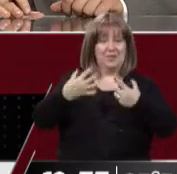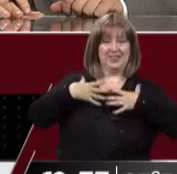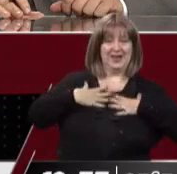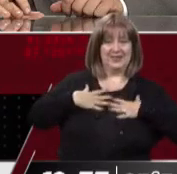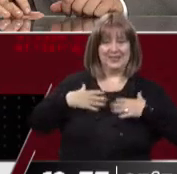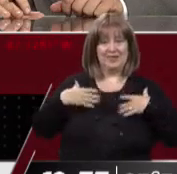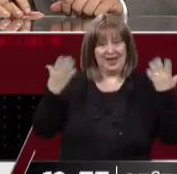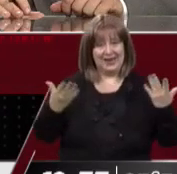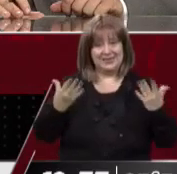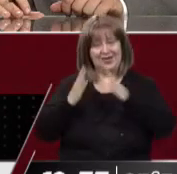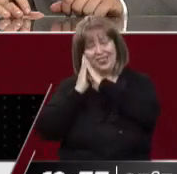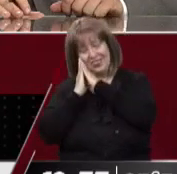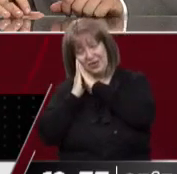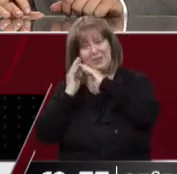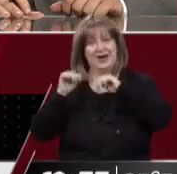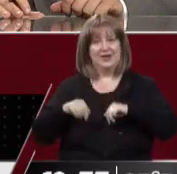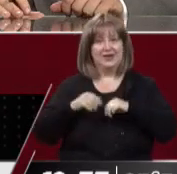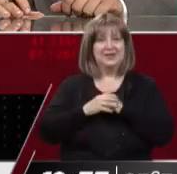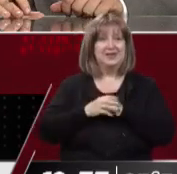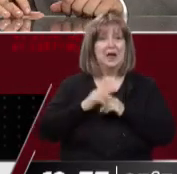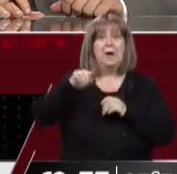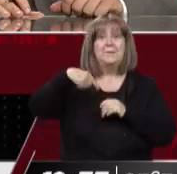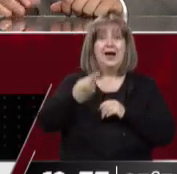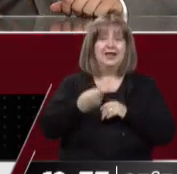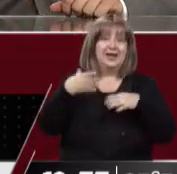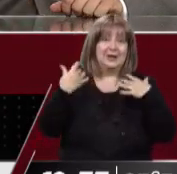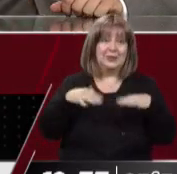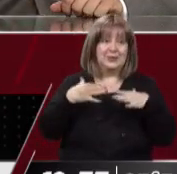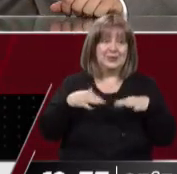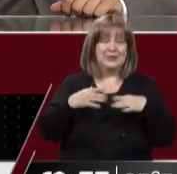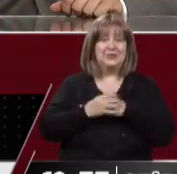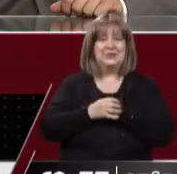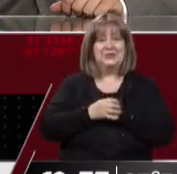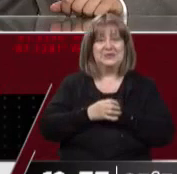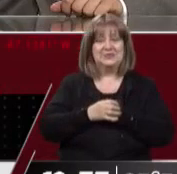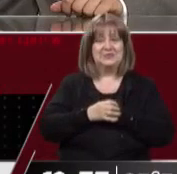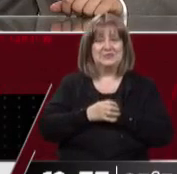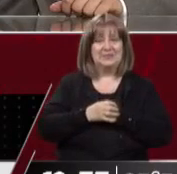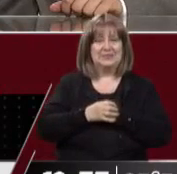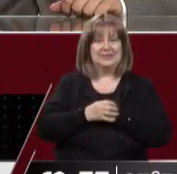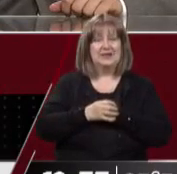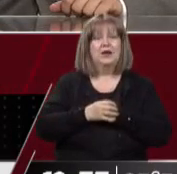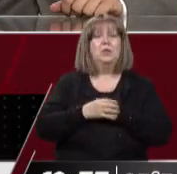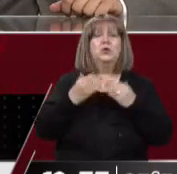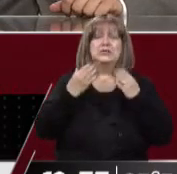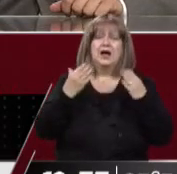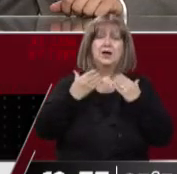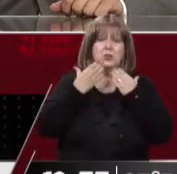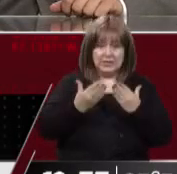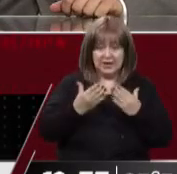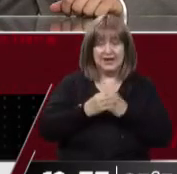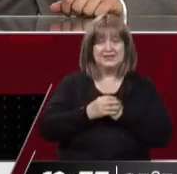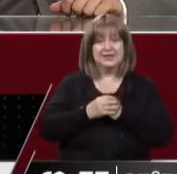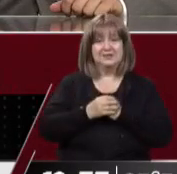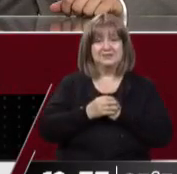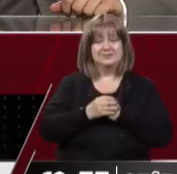muy feliz antes de irme a dormir. Ya, enseguida me voy a dormir porque mañana va a ser un día agitado. Me encanta, abrazo, me encanta. Gracias, Lucas, a vos por darnos estos